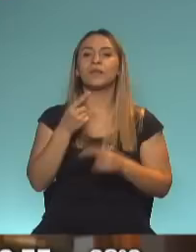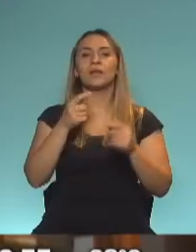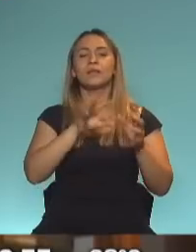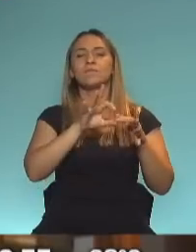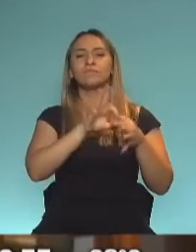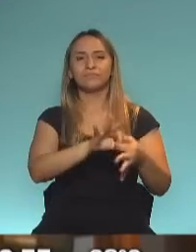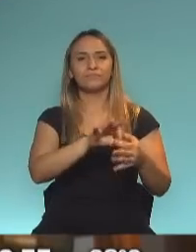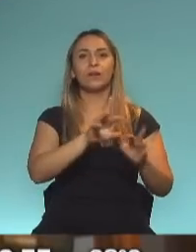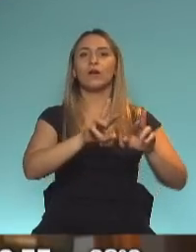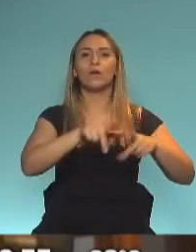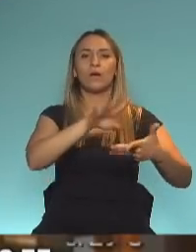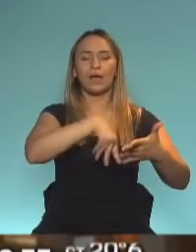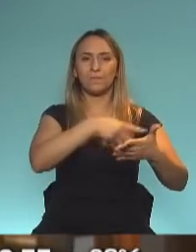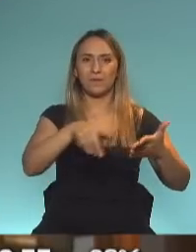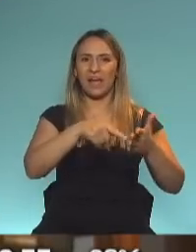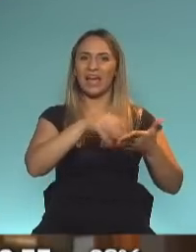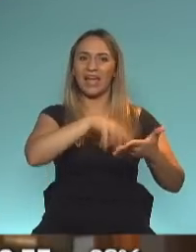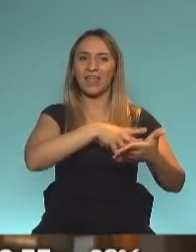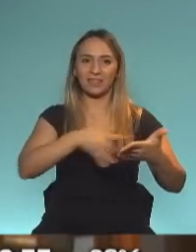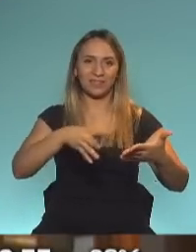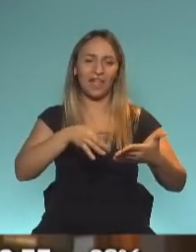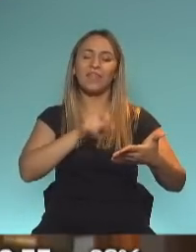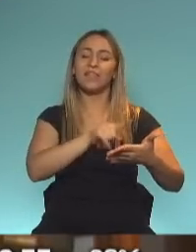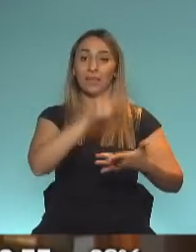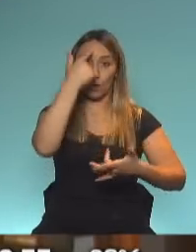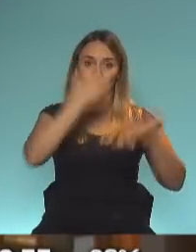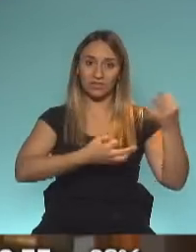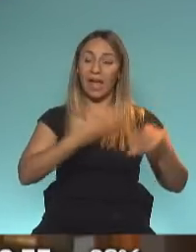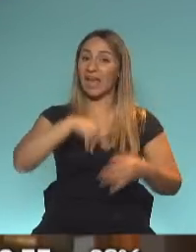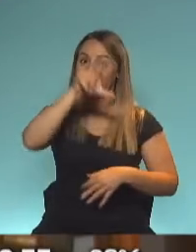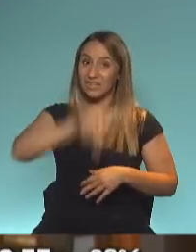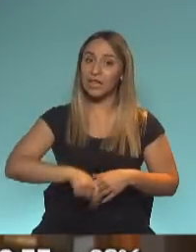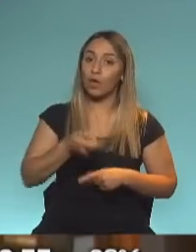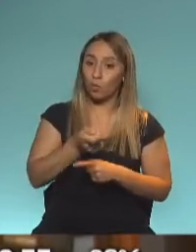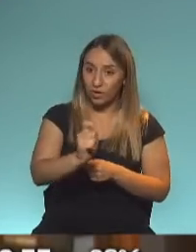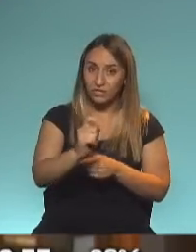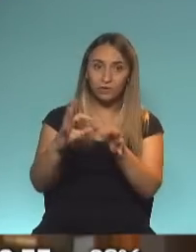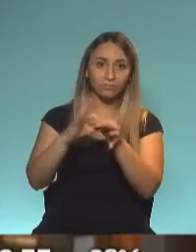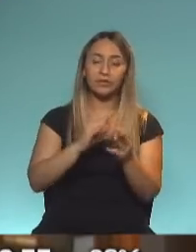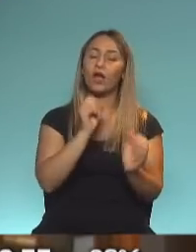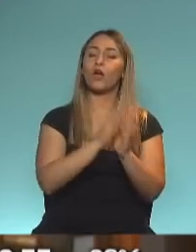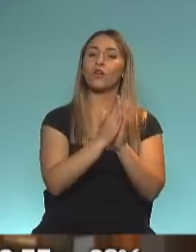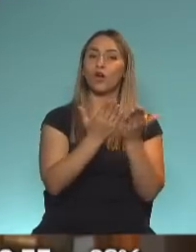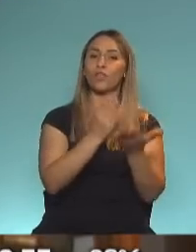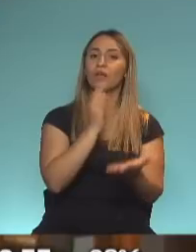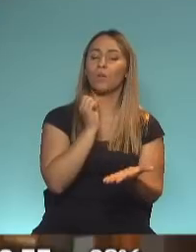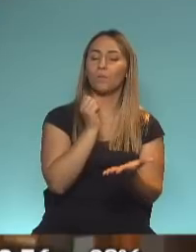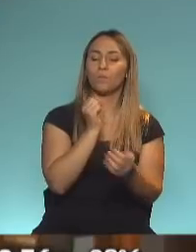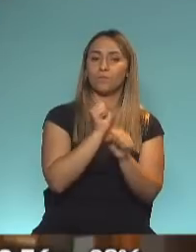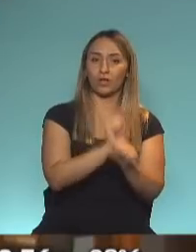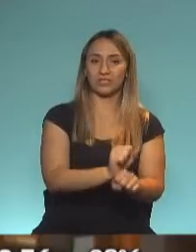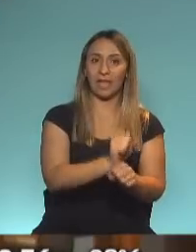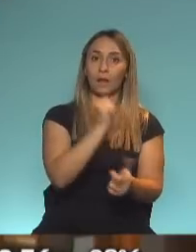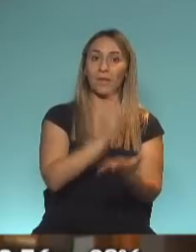judicial. En la Argentina, los juicios no tienen ya más que ver con el Código Procesal Penal, sino que tienen que